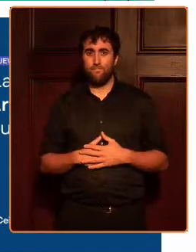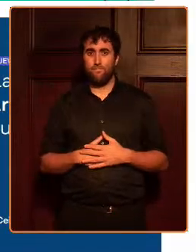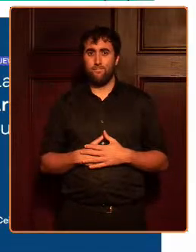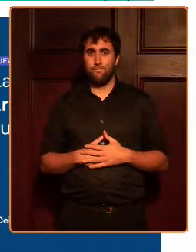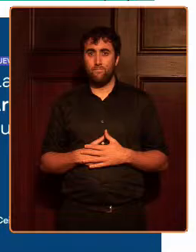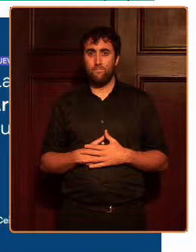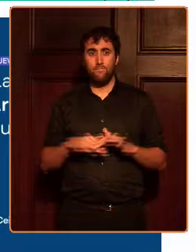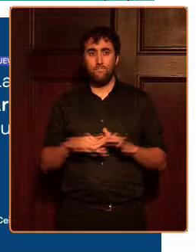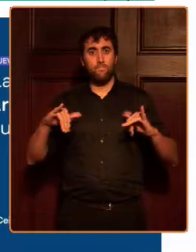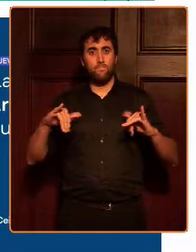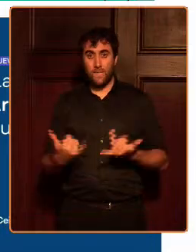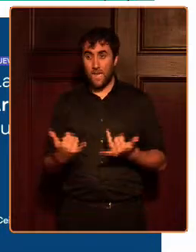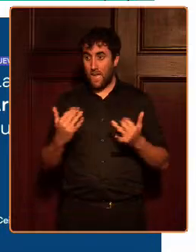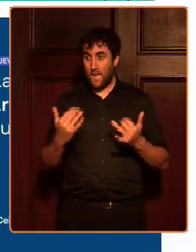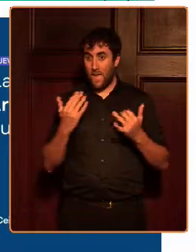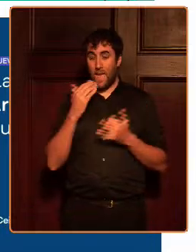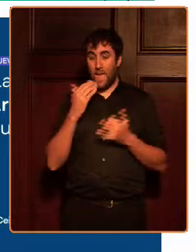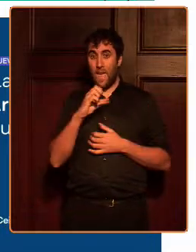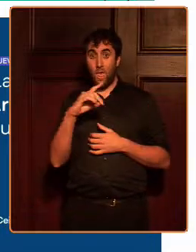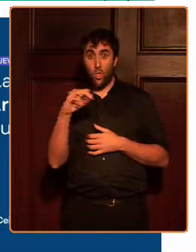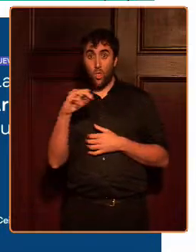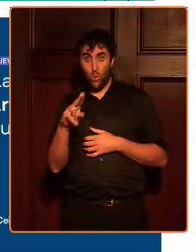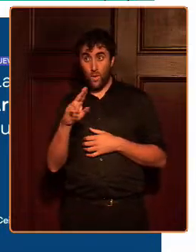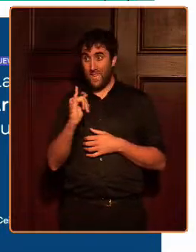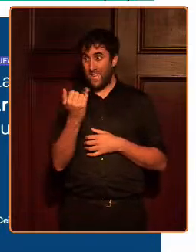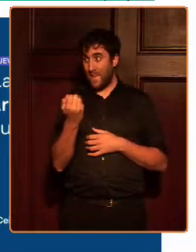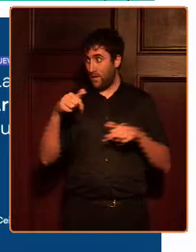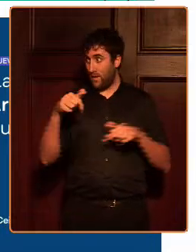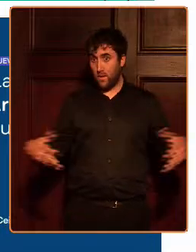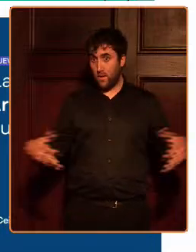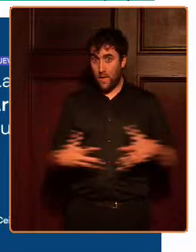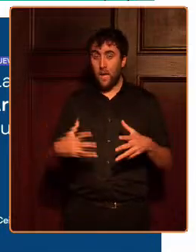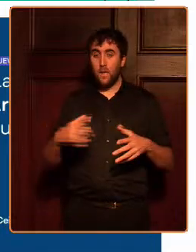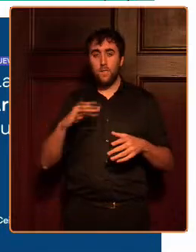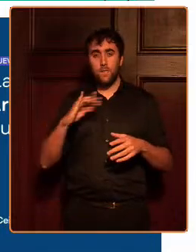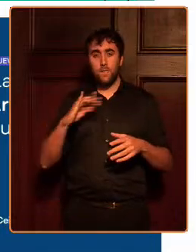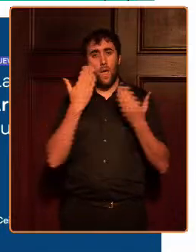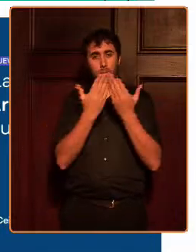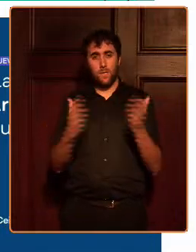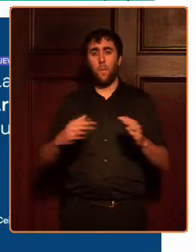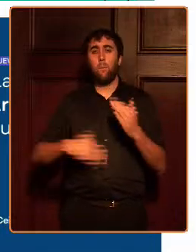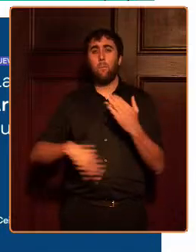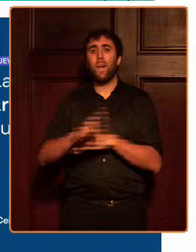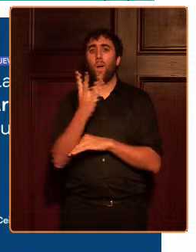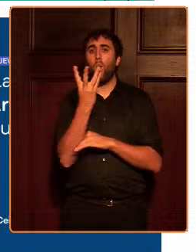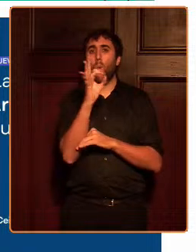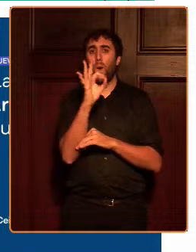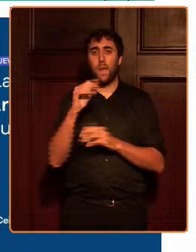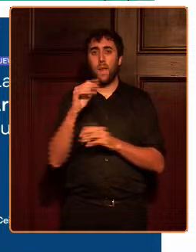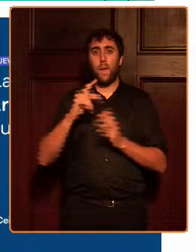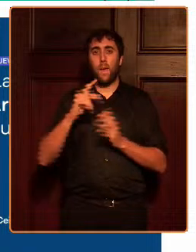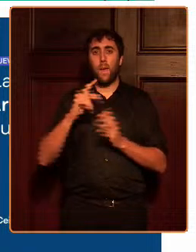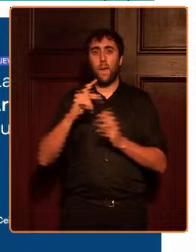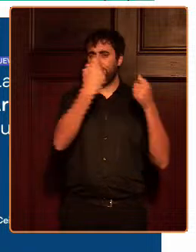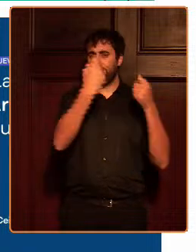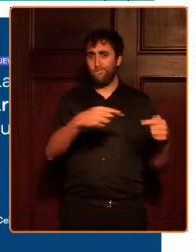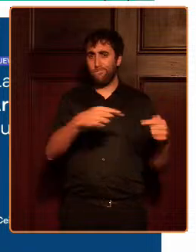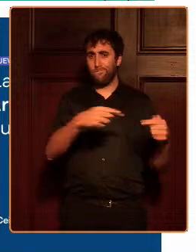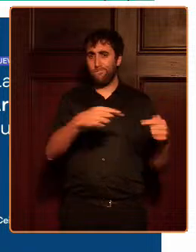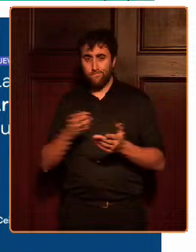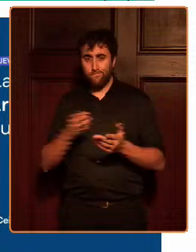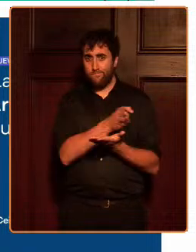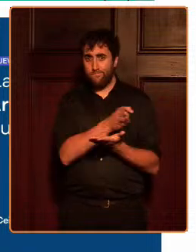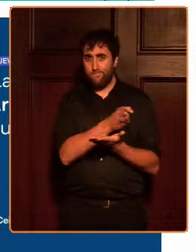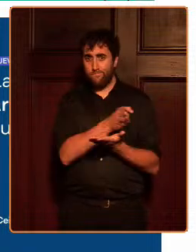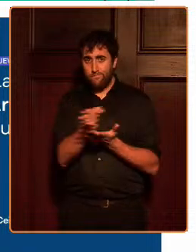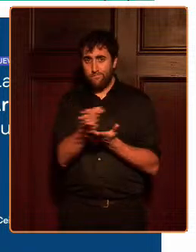Desde el EduIA Lab, en estos meses, estuvimos impulsando más de 40 proyectos innovadores para contribuir con el logro de